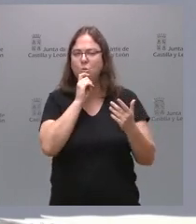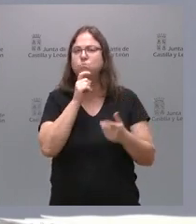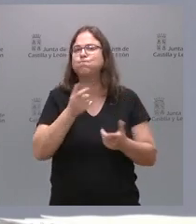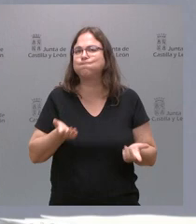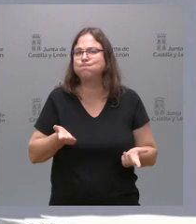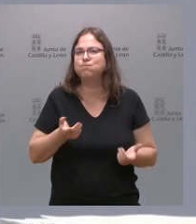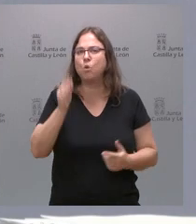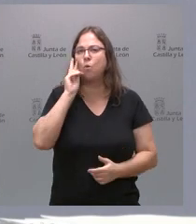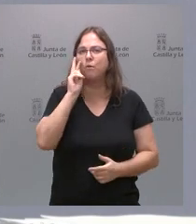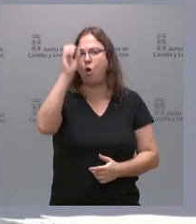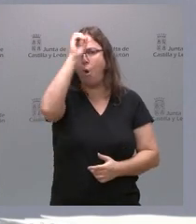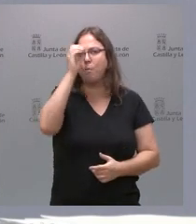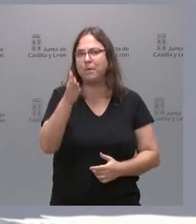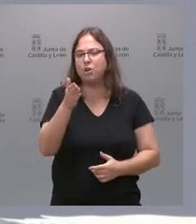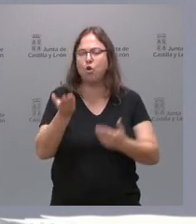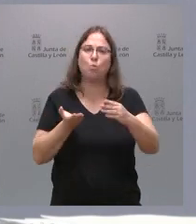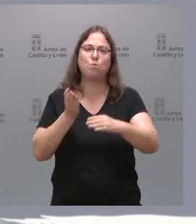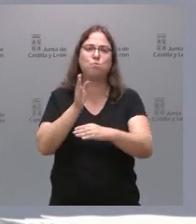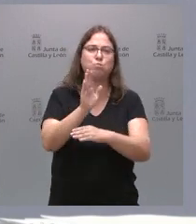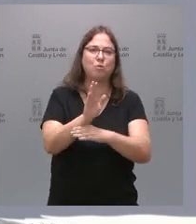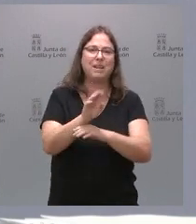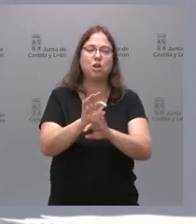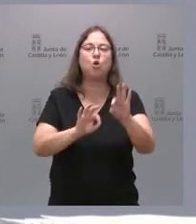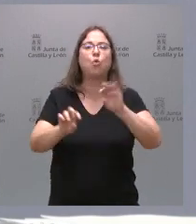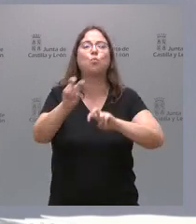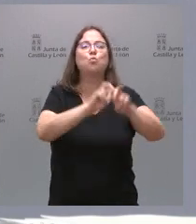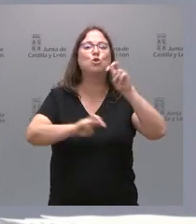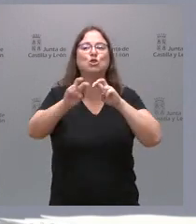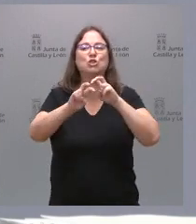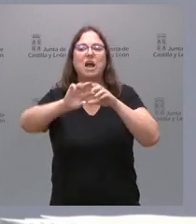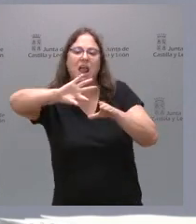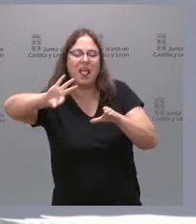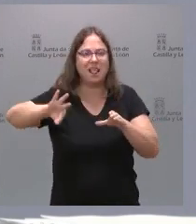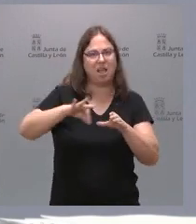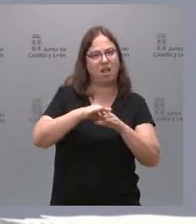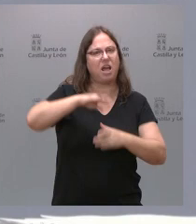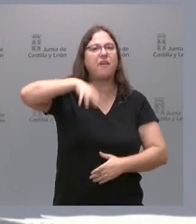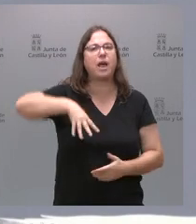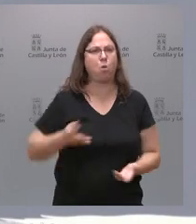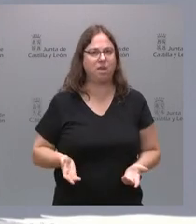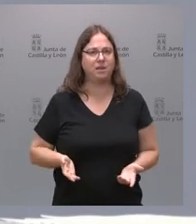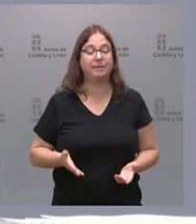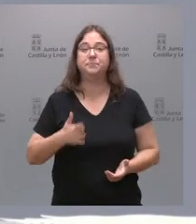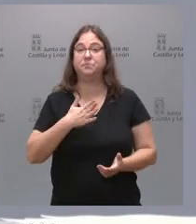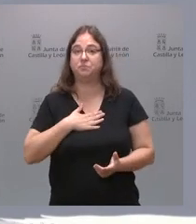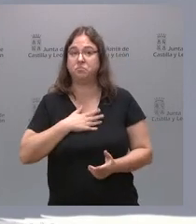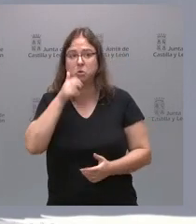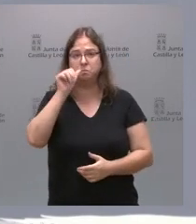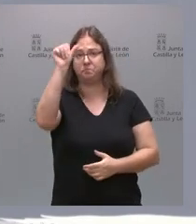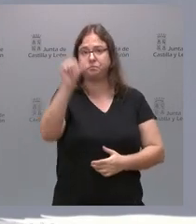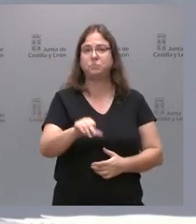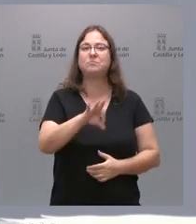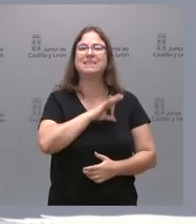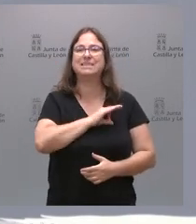como ven esa propuesta de buscarle un encaje a Cataluña yo siempre que he oído al Señor fijo